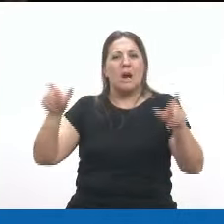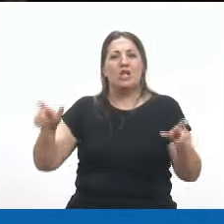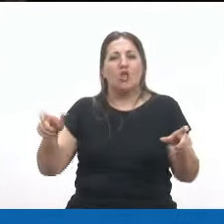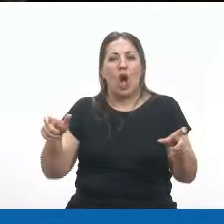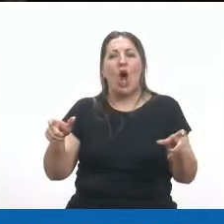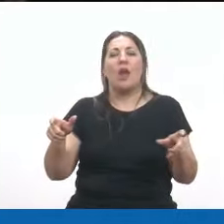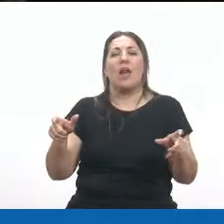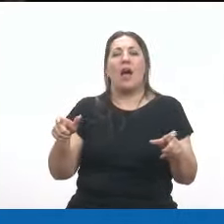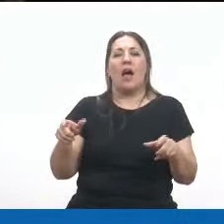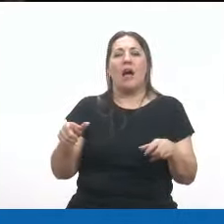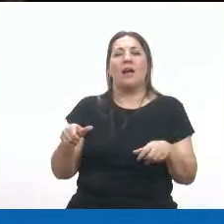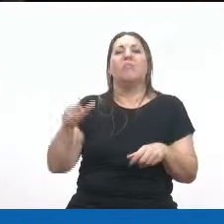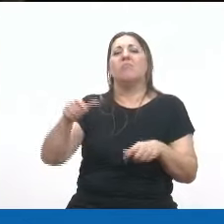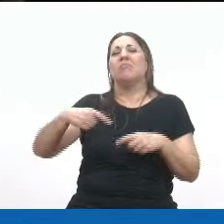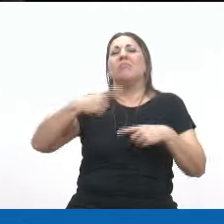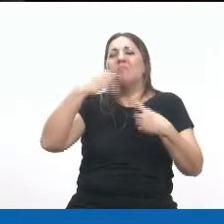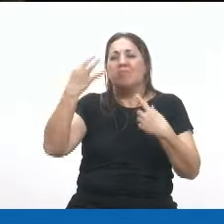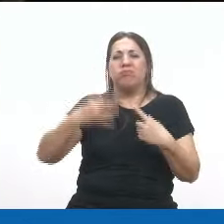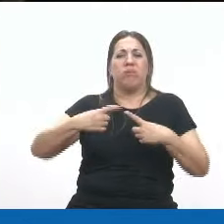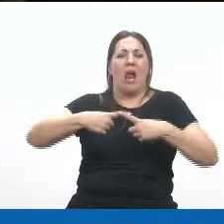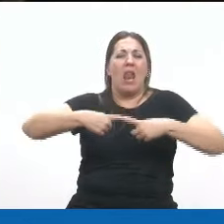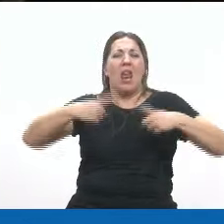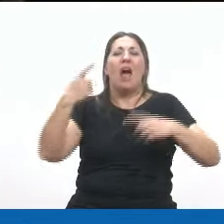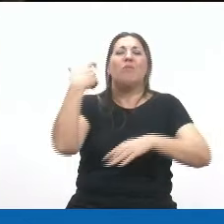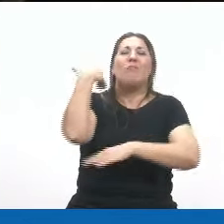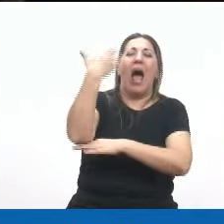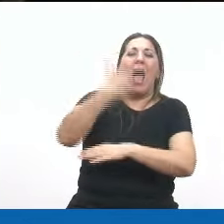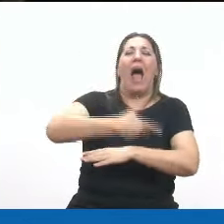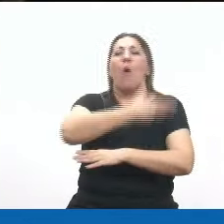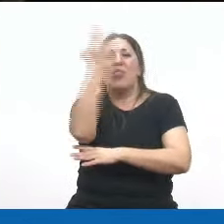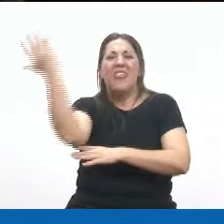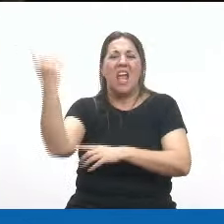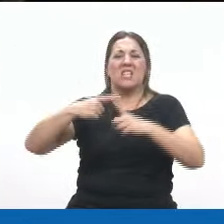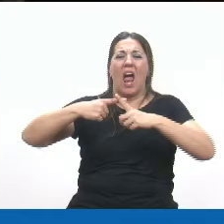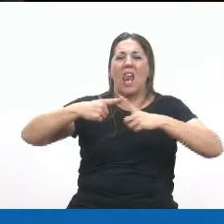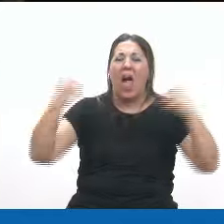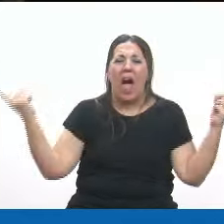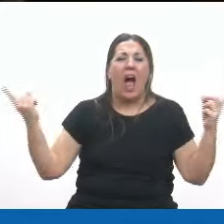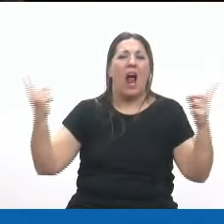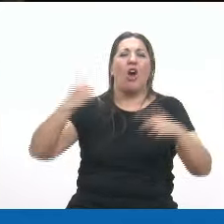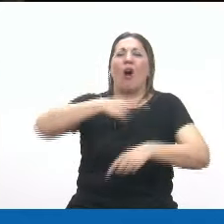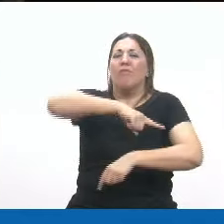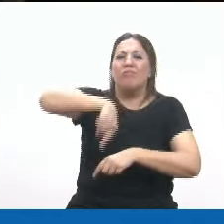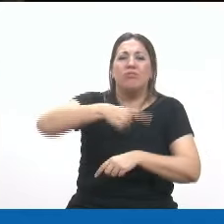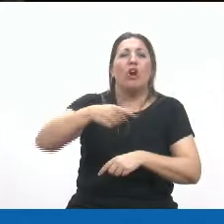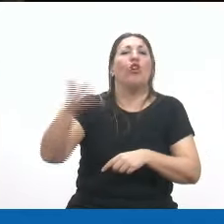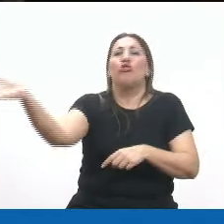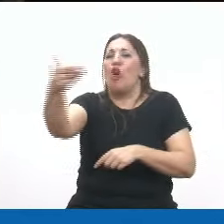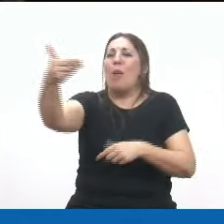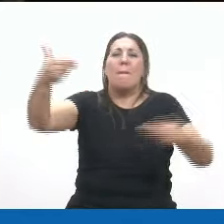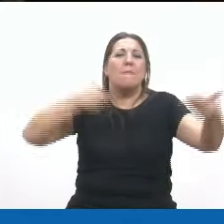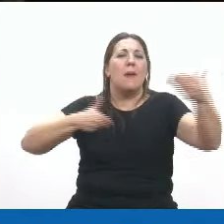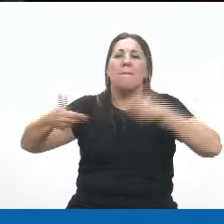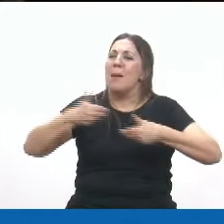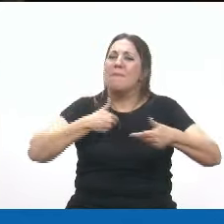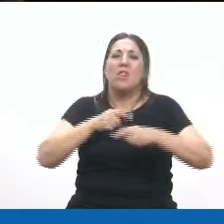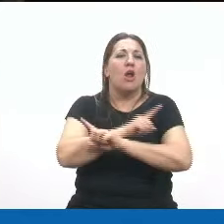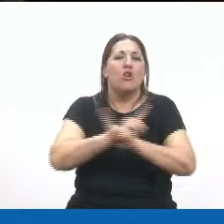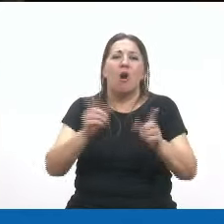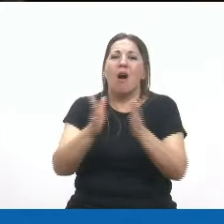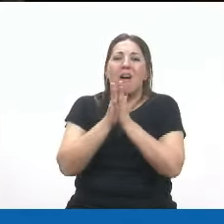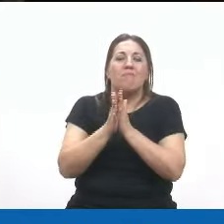largas audiencias que hicimos en donde absolutamente todos nos pidieron que el rigi no salga como estaba y que lo